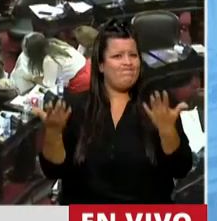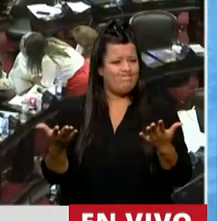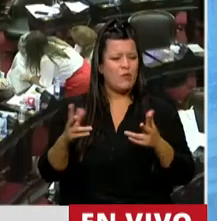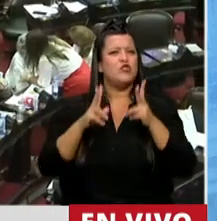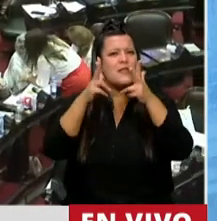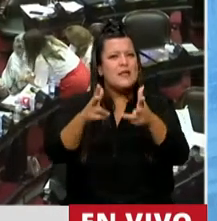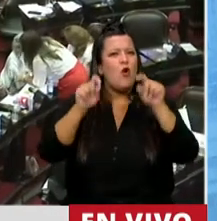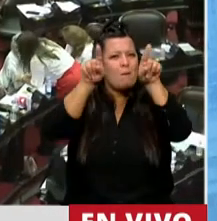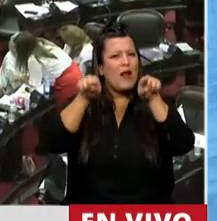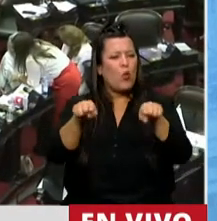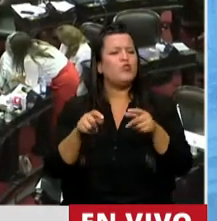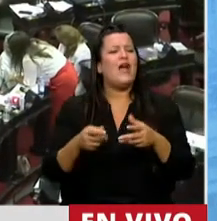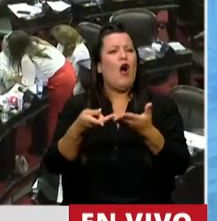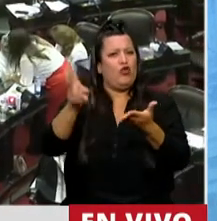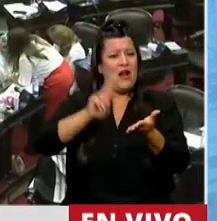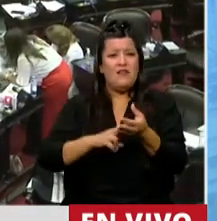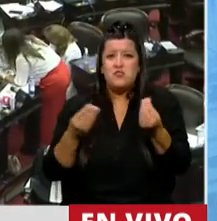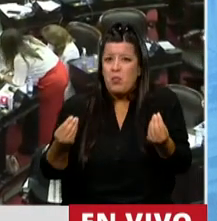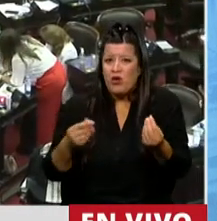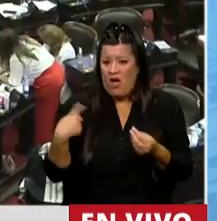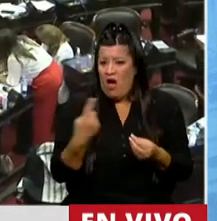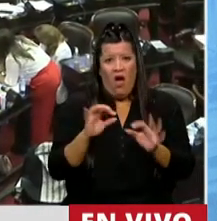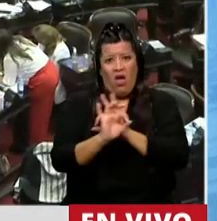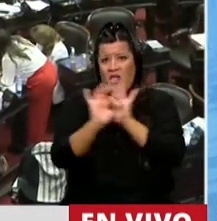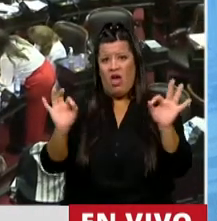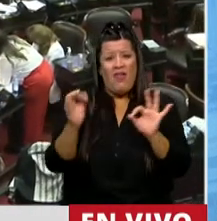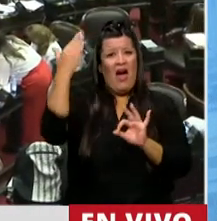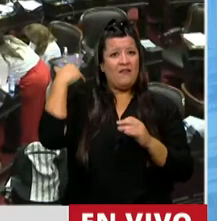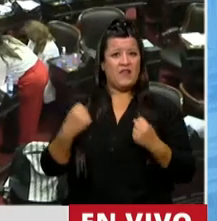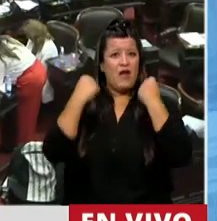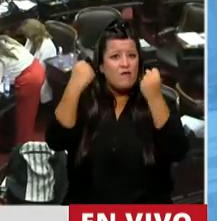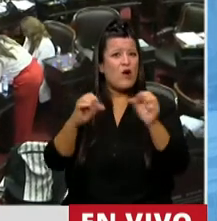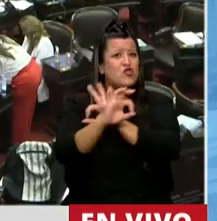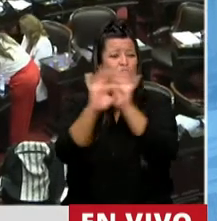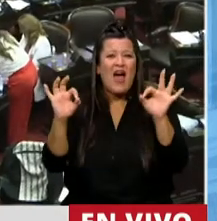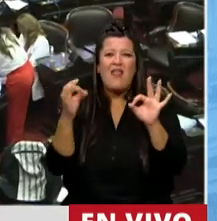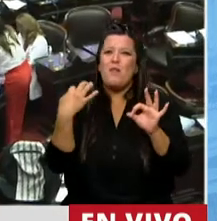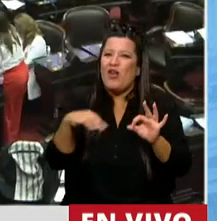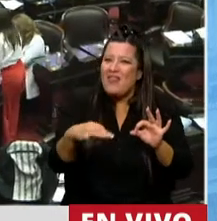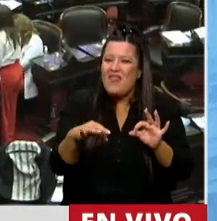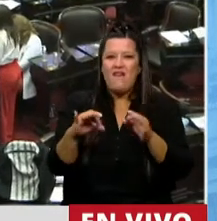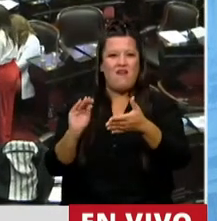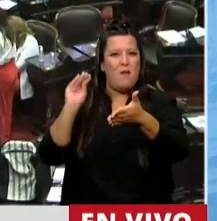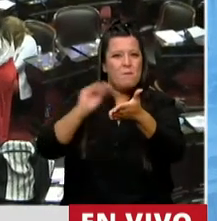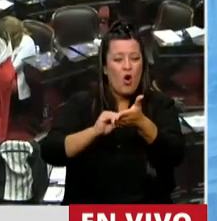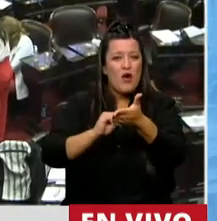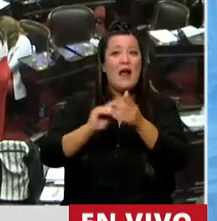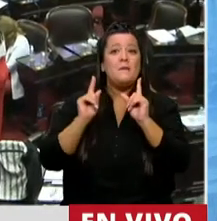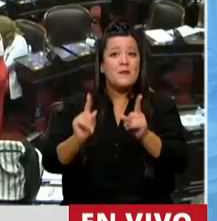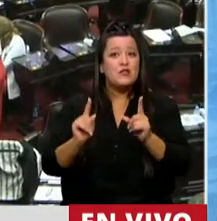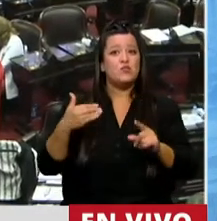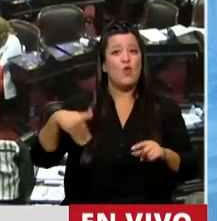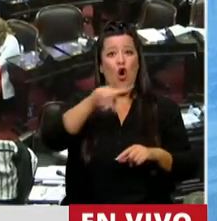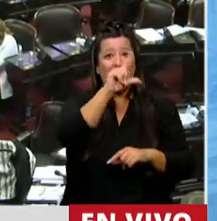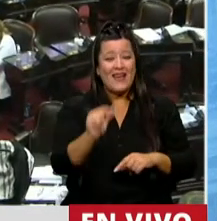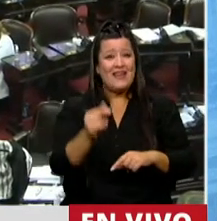repito la pregunta, ¿por qué no hicimos el esfuerzo que había que hacer para computar como parte de los esfuerzos que Argentina hacía